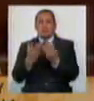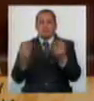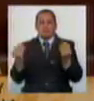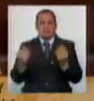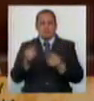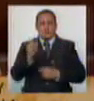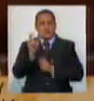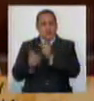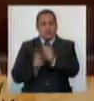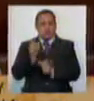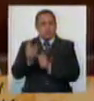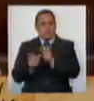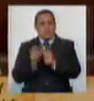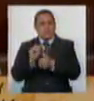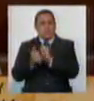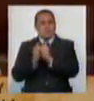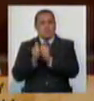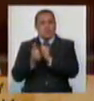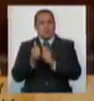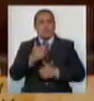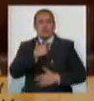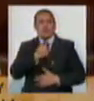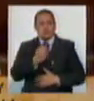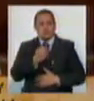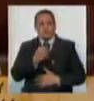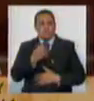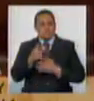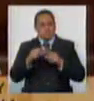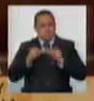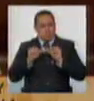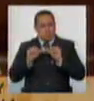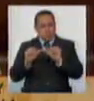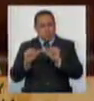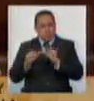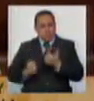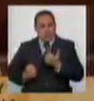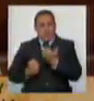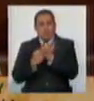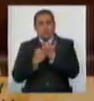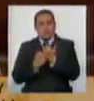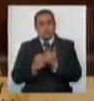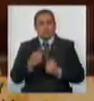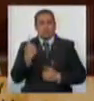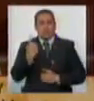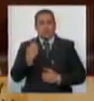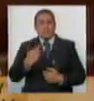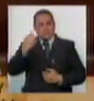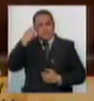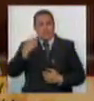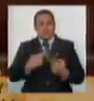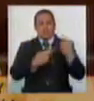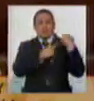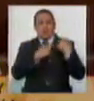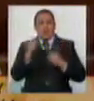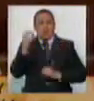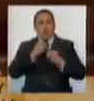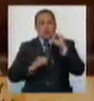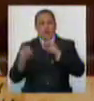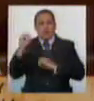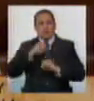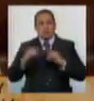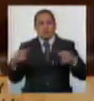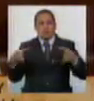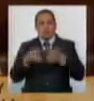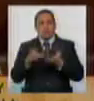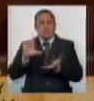deportistas. Debemos continuar con este impulso, considerando no solo la responsabilidad de la organización de los Juegos